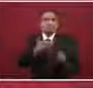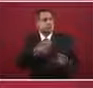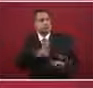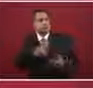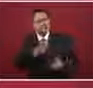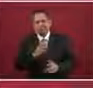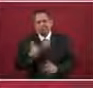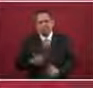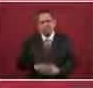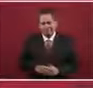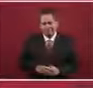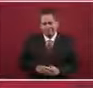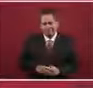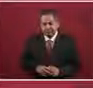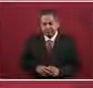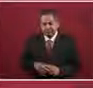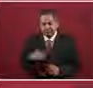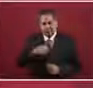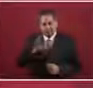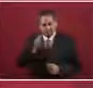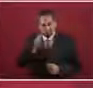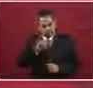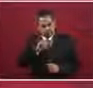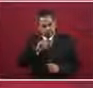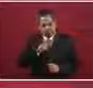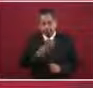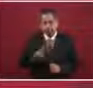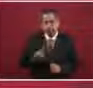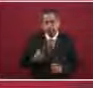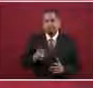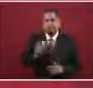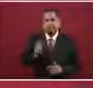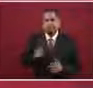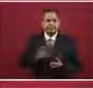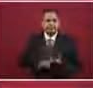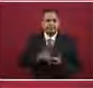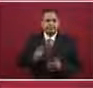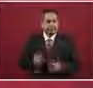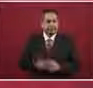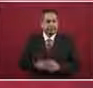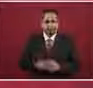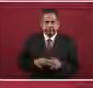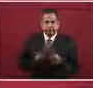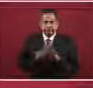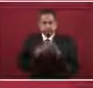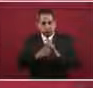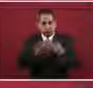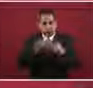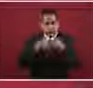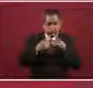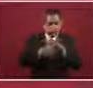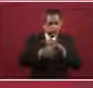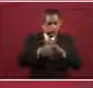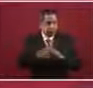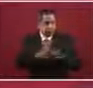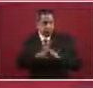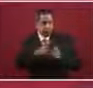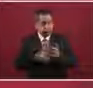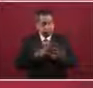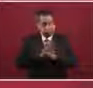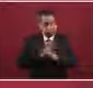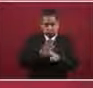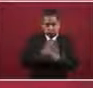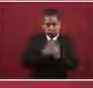Entonces, yo no veo mal el que se lleven a cabo estas